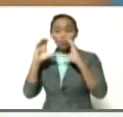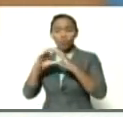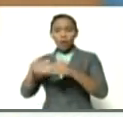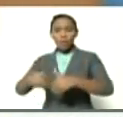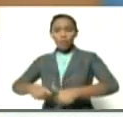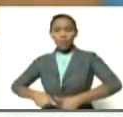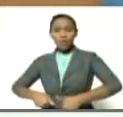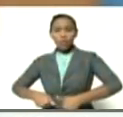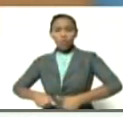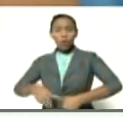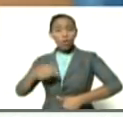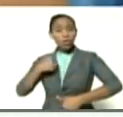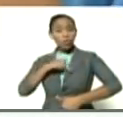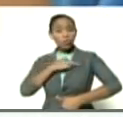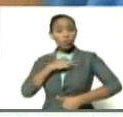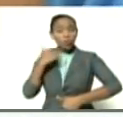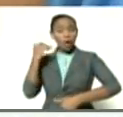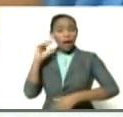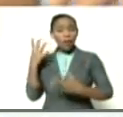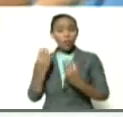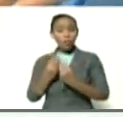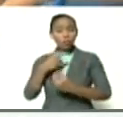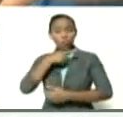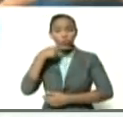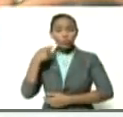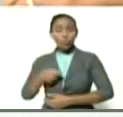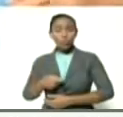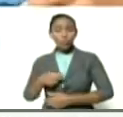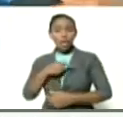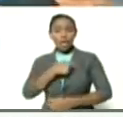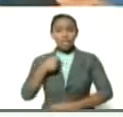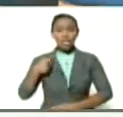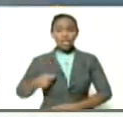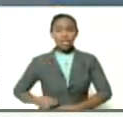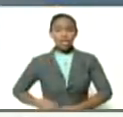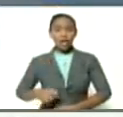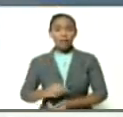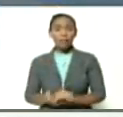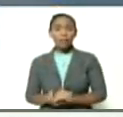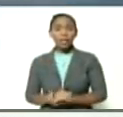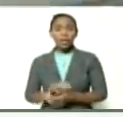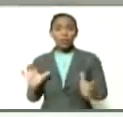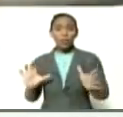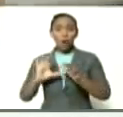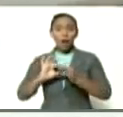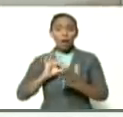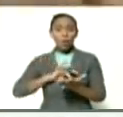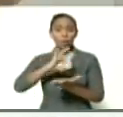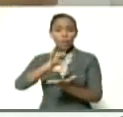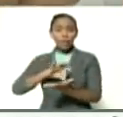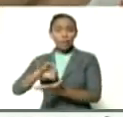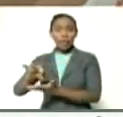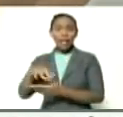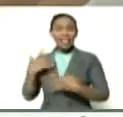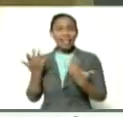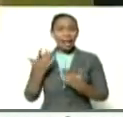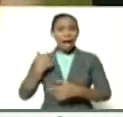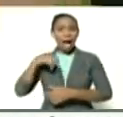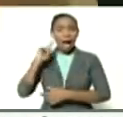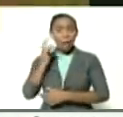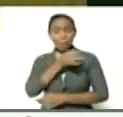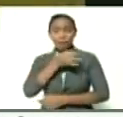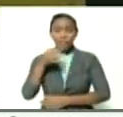esfuerzos, y nosotros estamos con Rusia, con China, con nuestros aliados estratégicos, que tienen